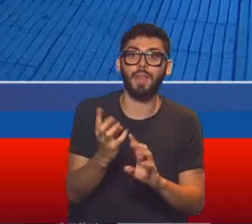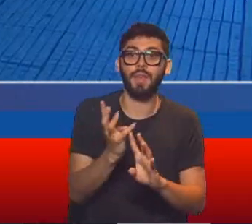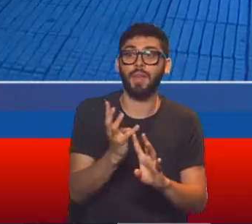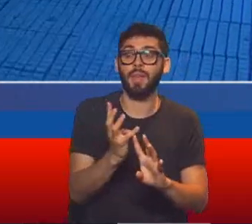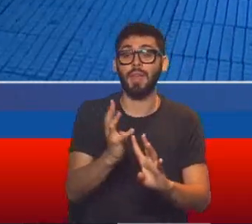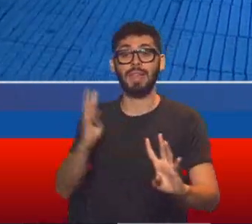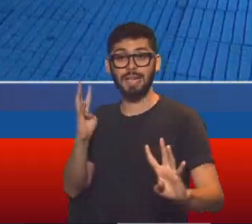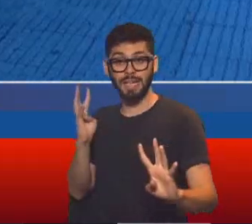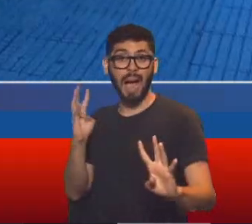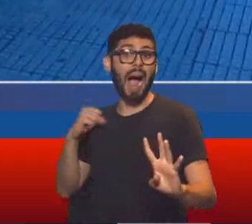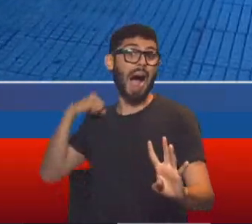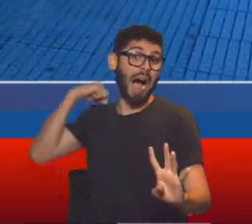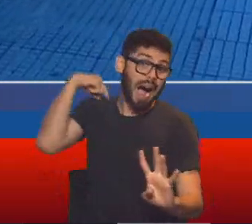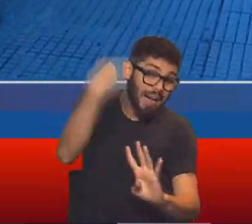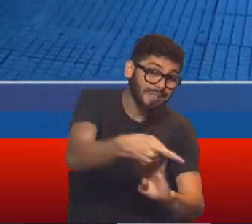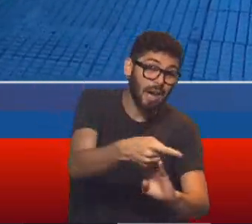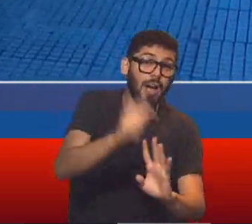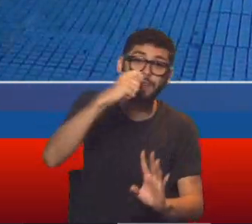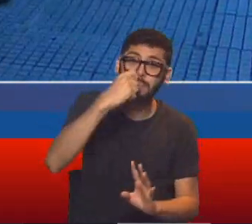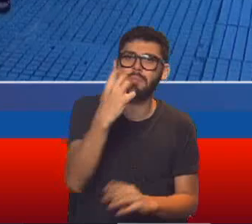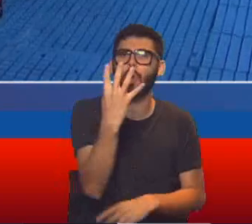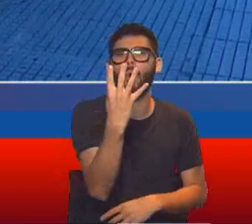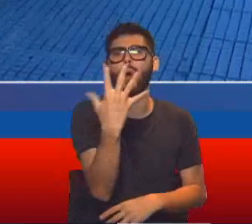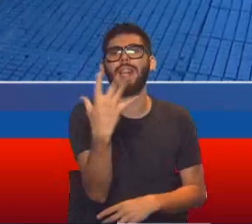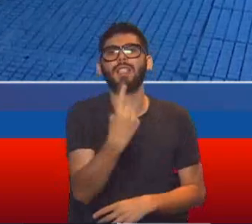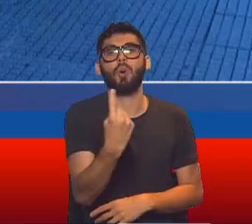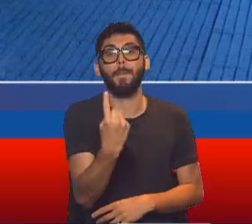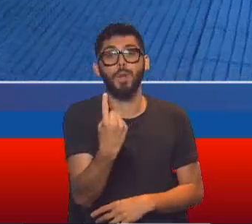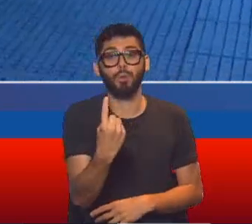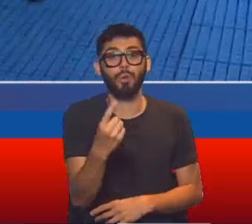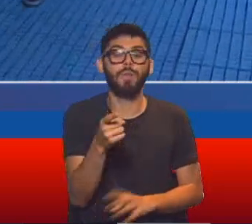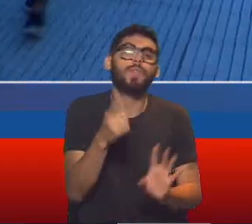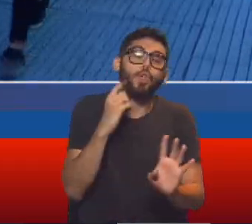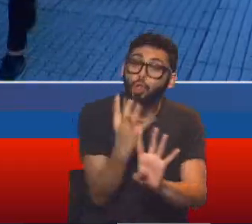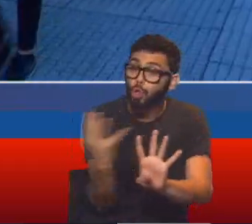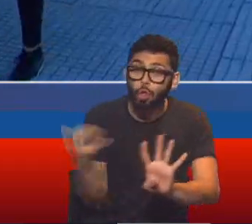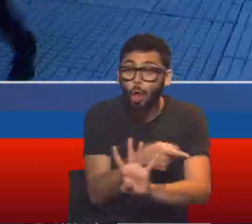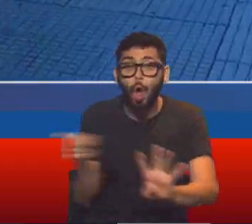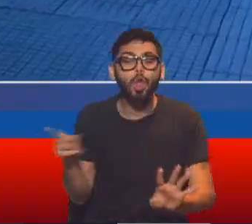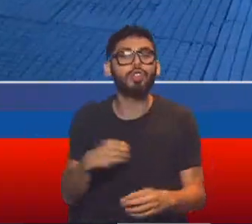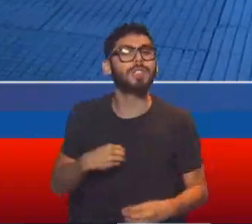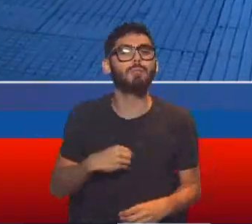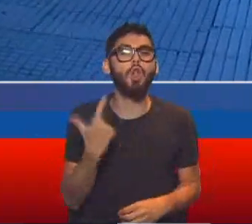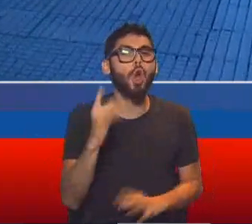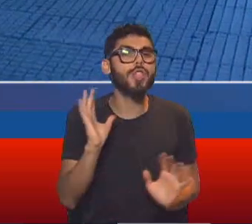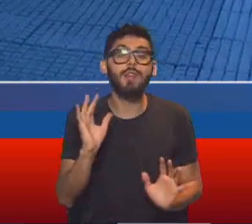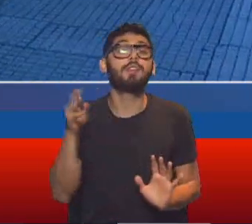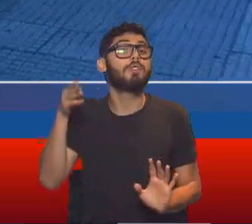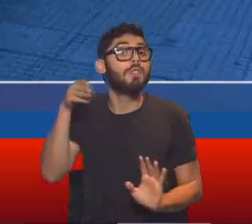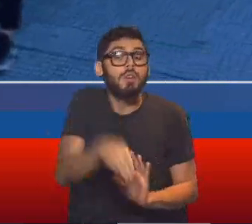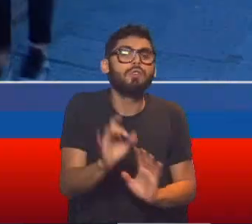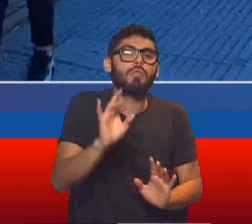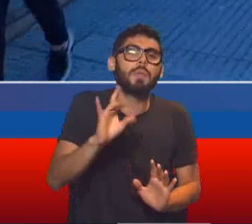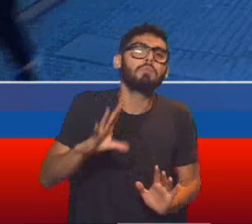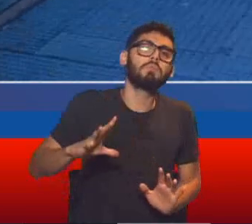finalmente? Aproximadamente unos 45 minutos. Aquí están todos sin síntomas. Se vienen a hisopar por precaución o en